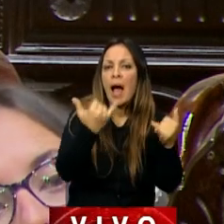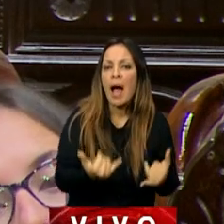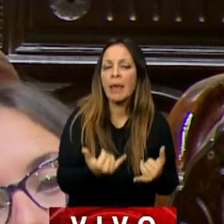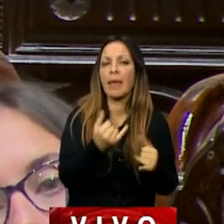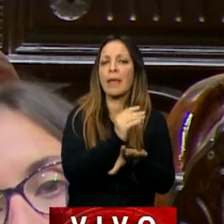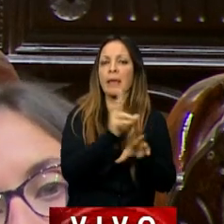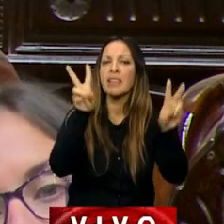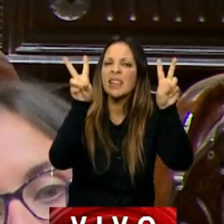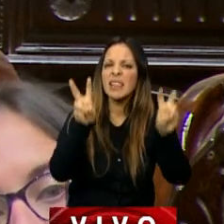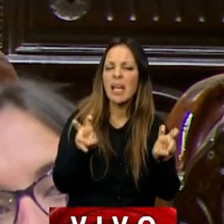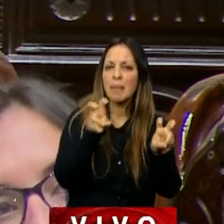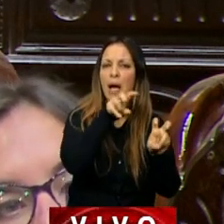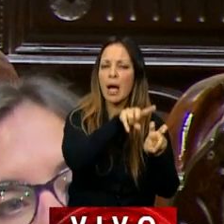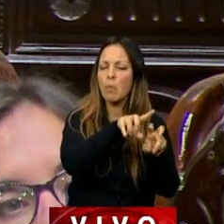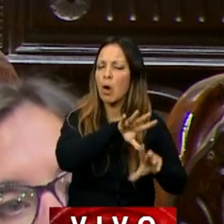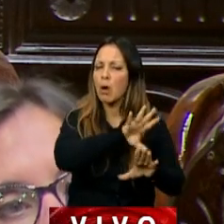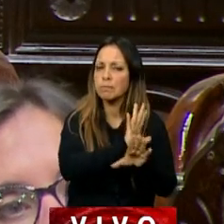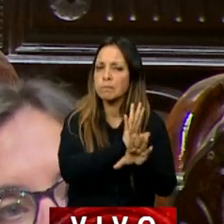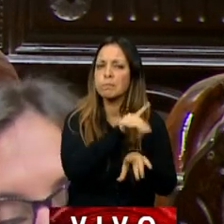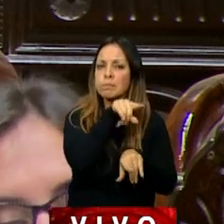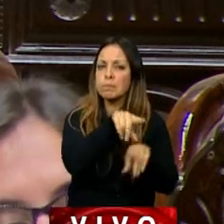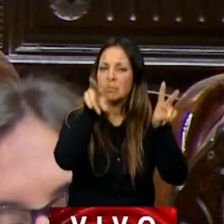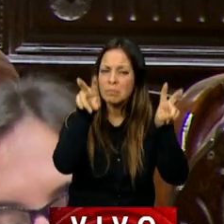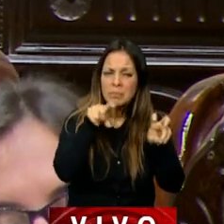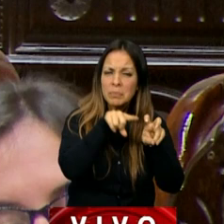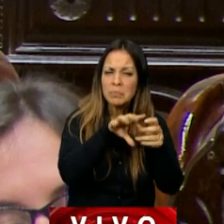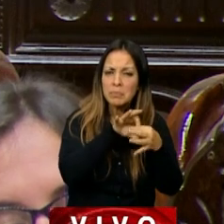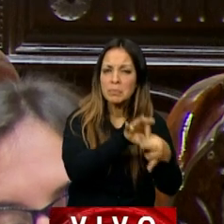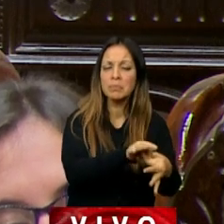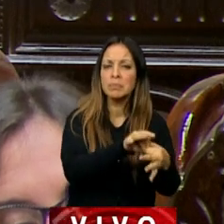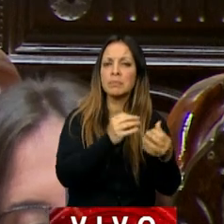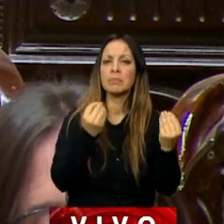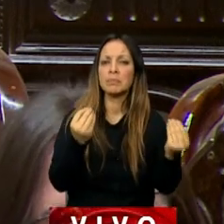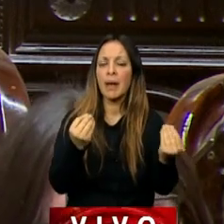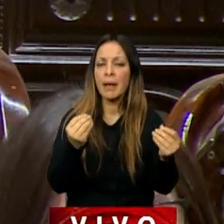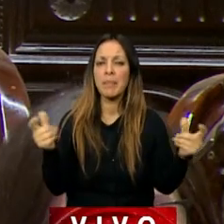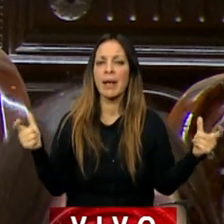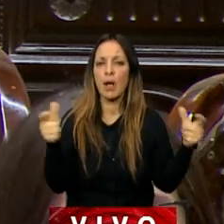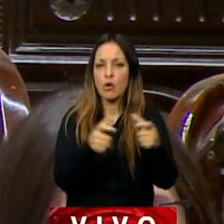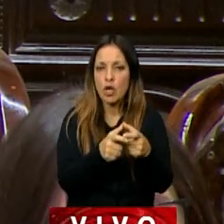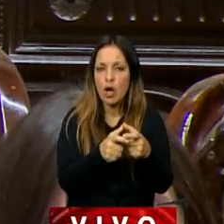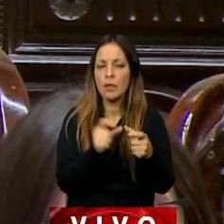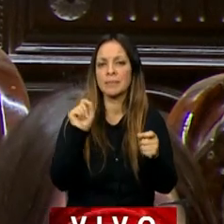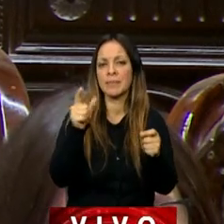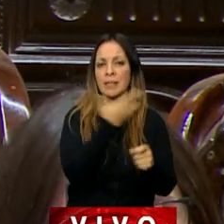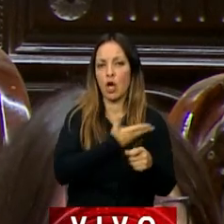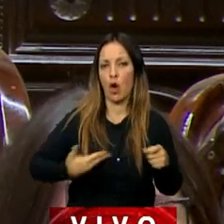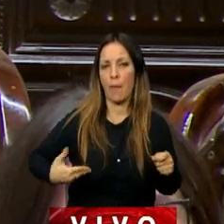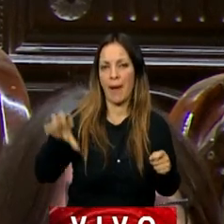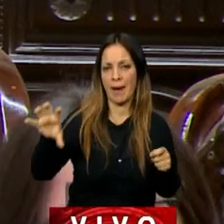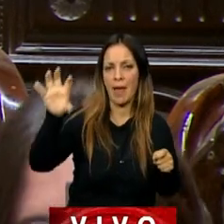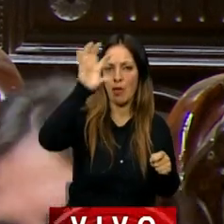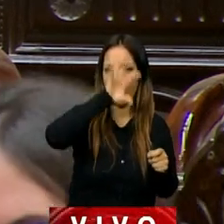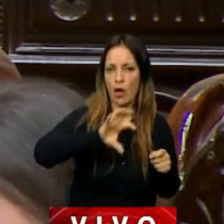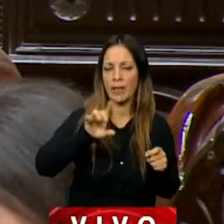un tema de esta naturaleza para lo que es las reuniones de los gobernadores